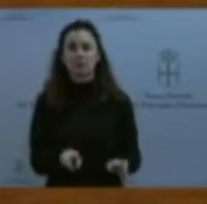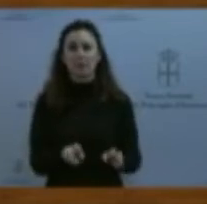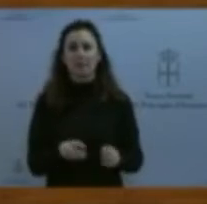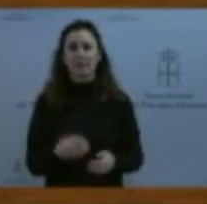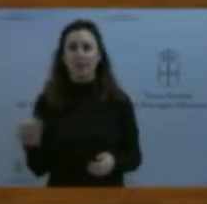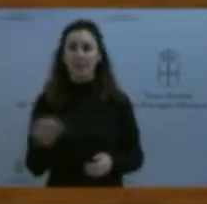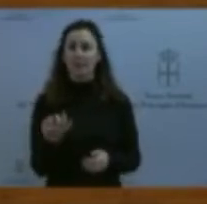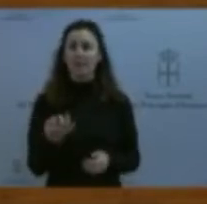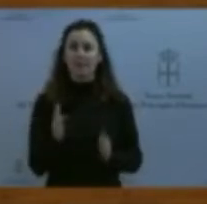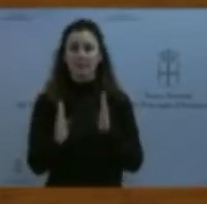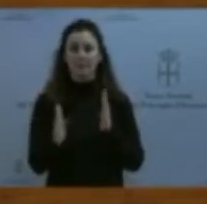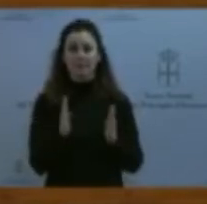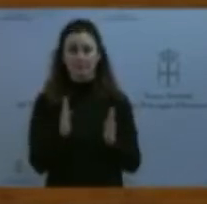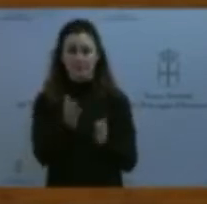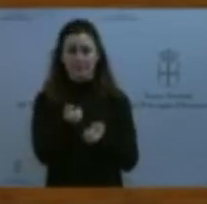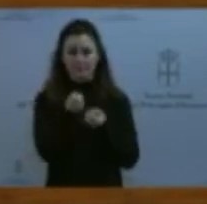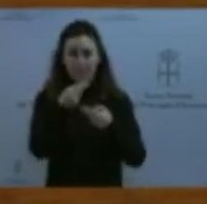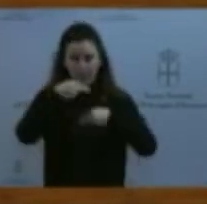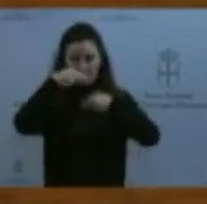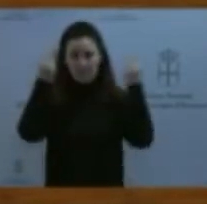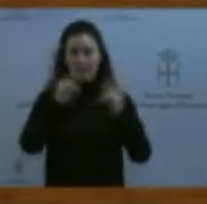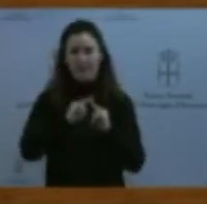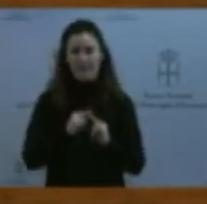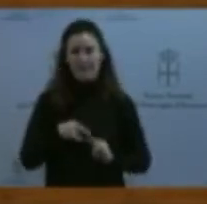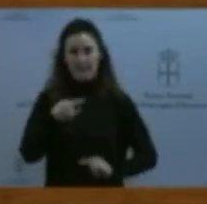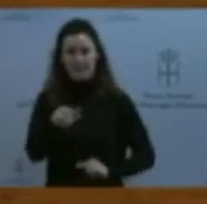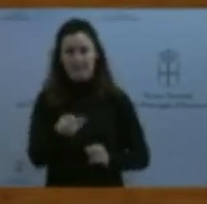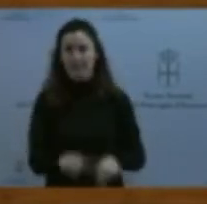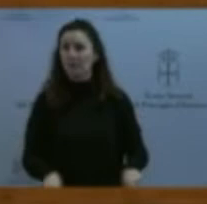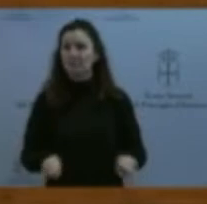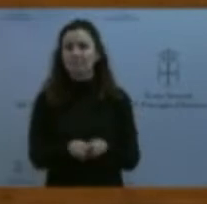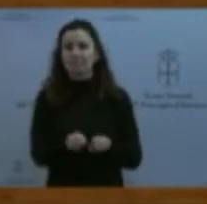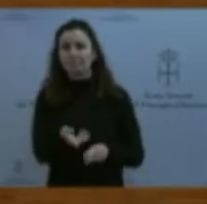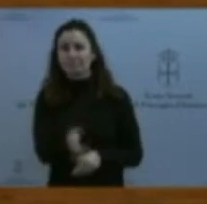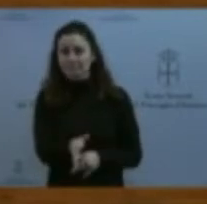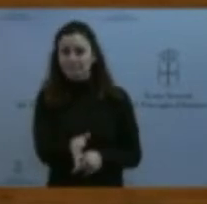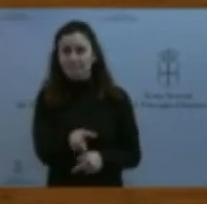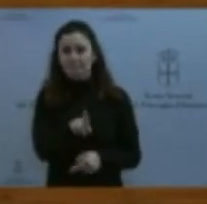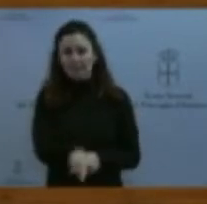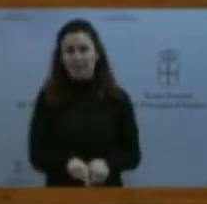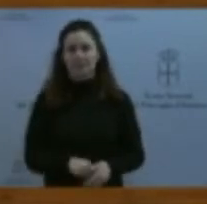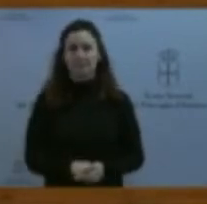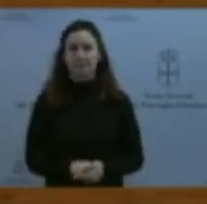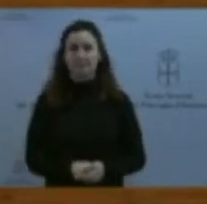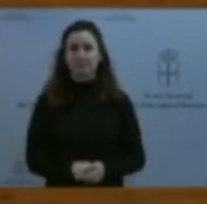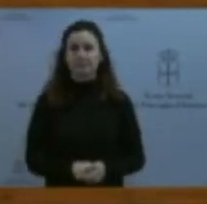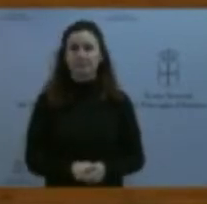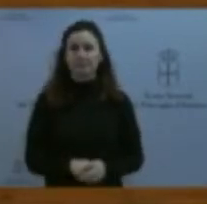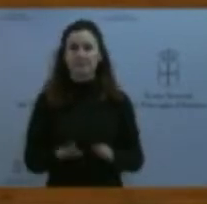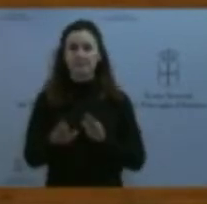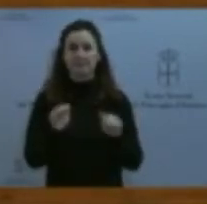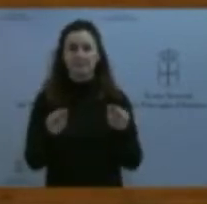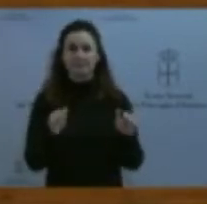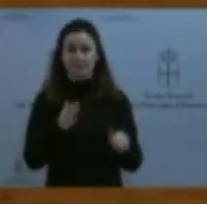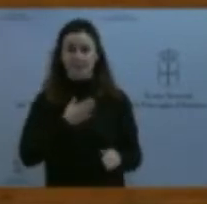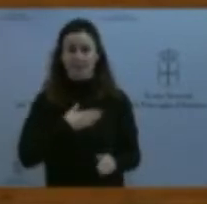pública adicionales equivalentes aproximadamente a 1 mes. Y en cuanto a la convocatoria propia de ayudas, en la del periodo